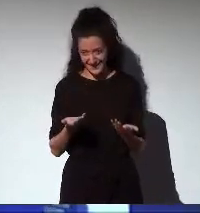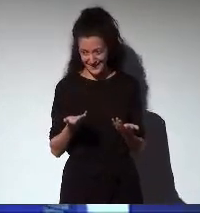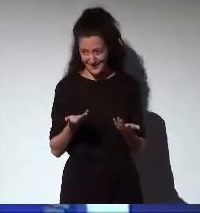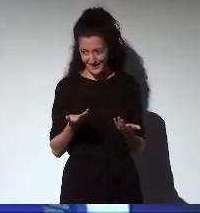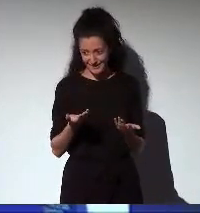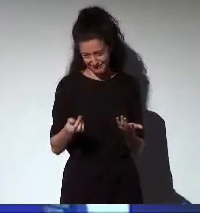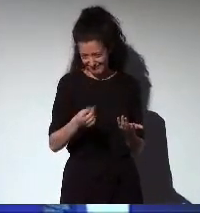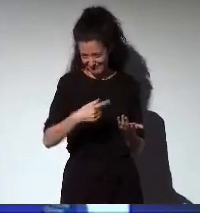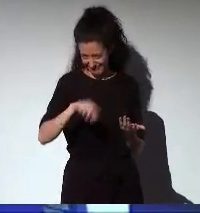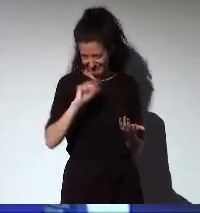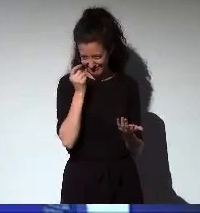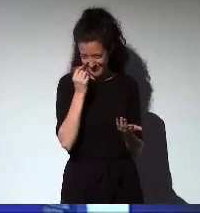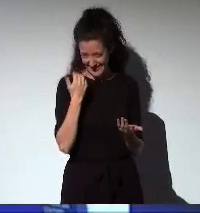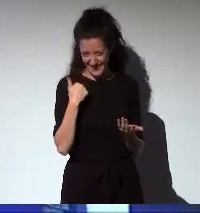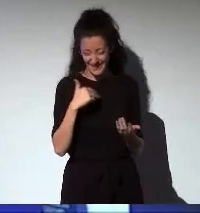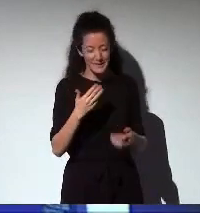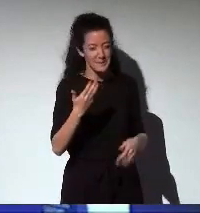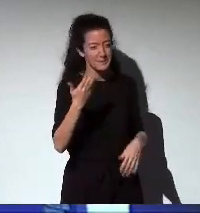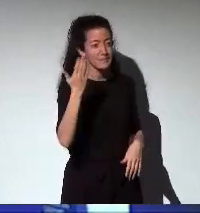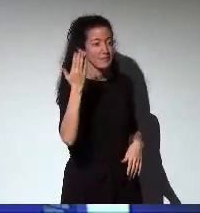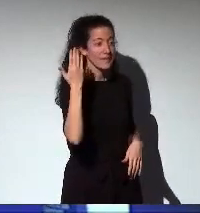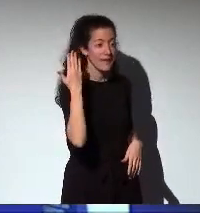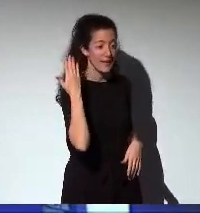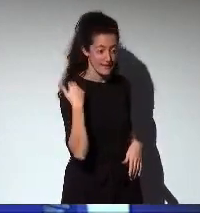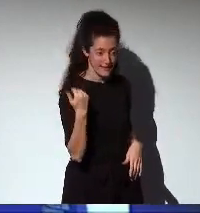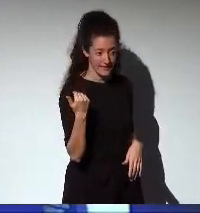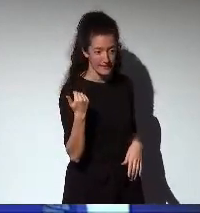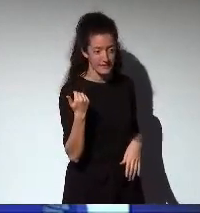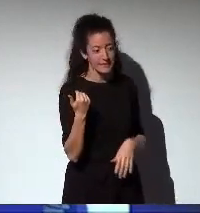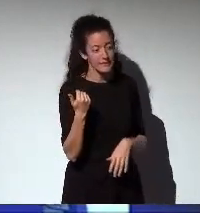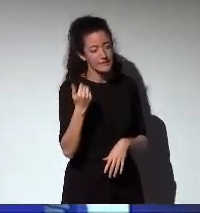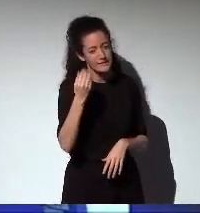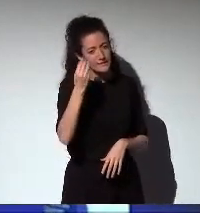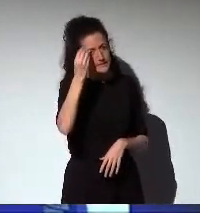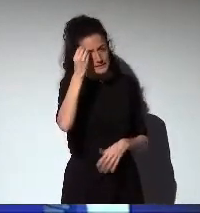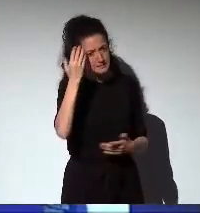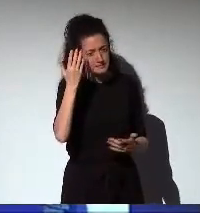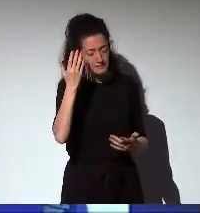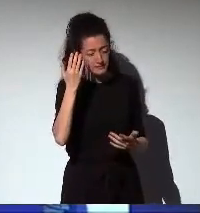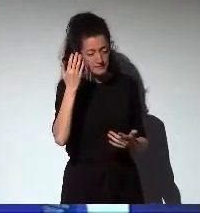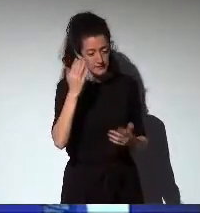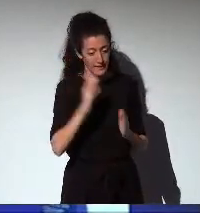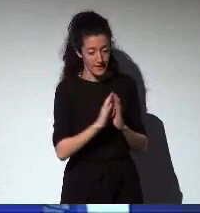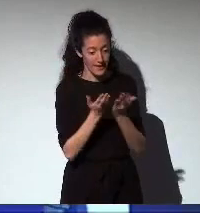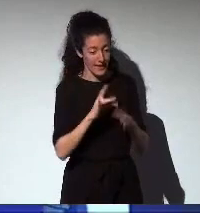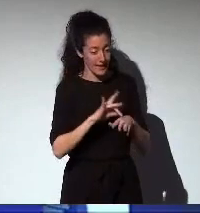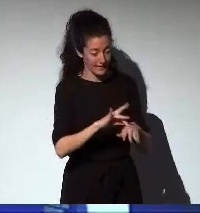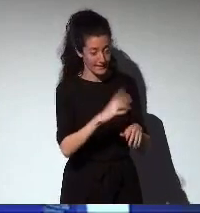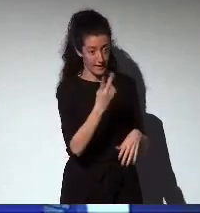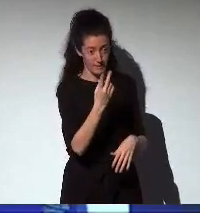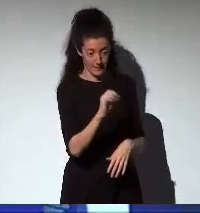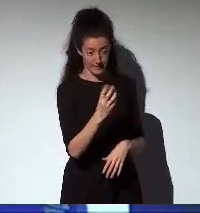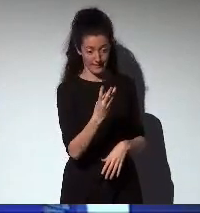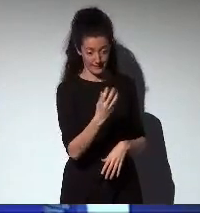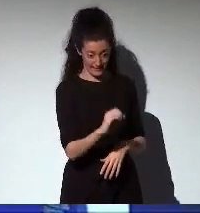viendo. Y decíamos ayer también que no hay, creo que ningún objetivo de desarrollo sostenible de la Agenda 2030 que no